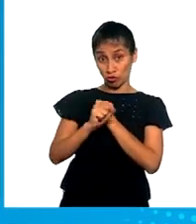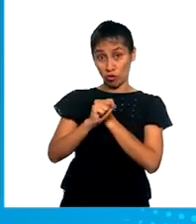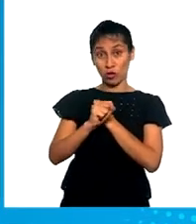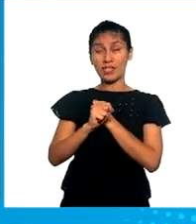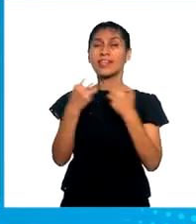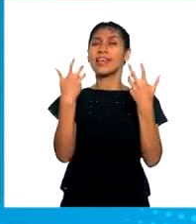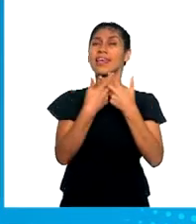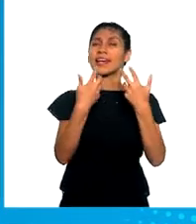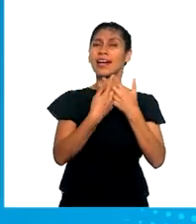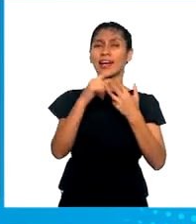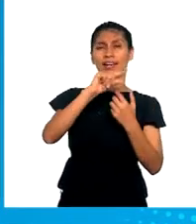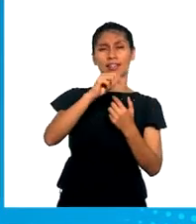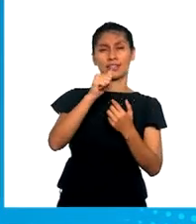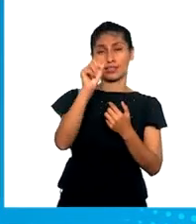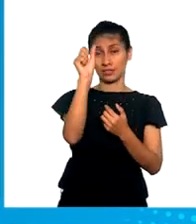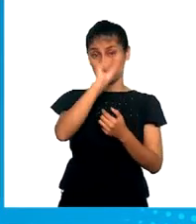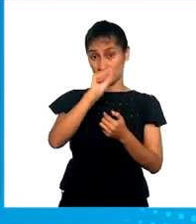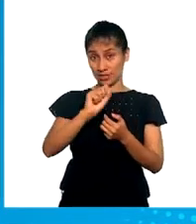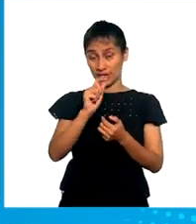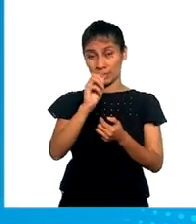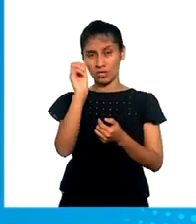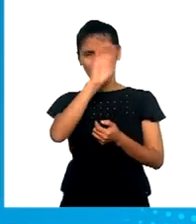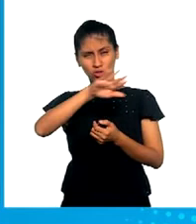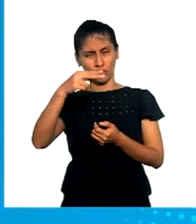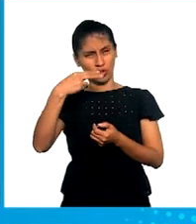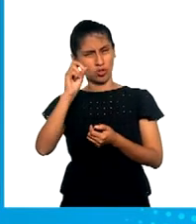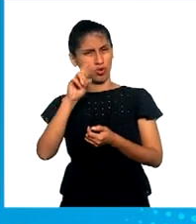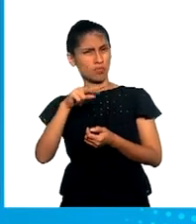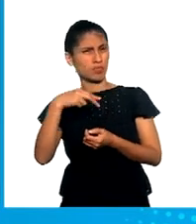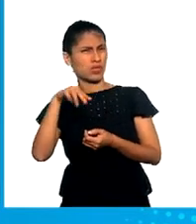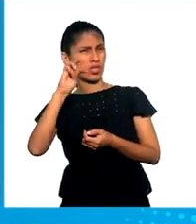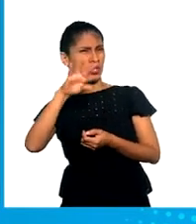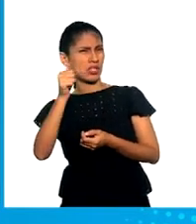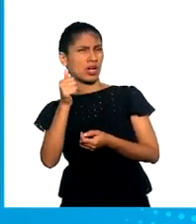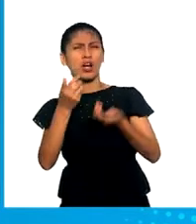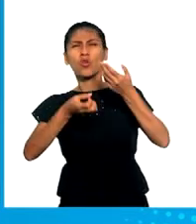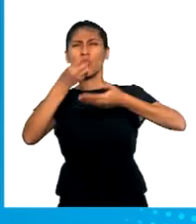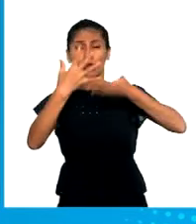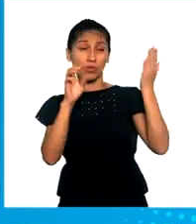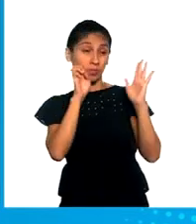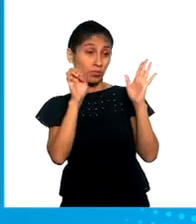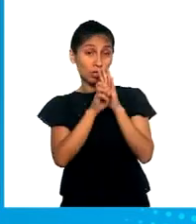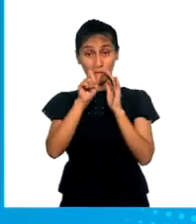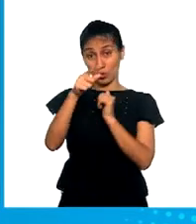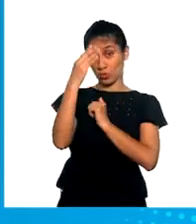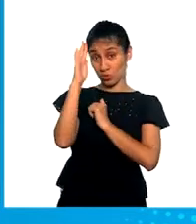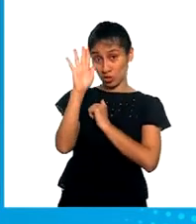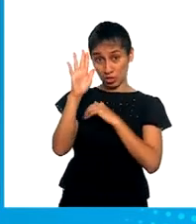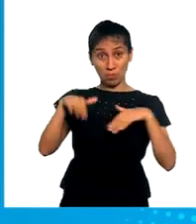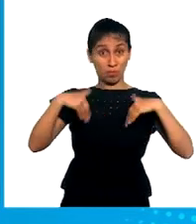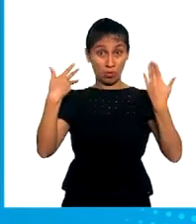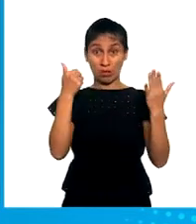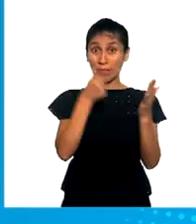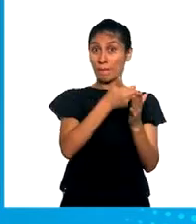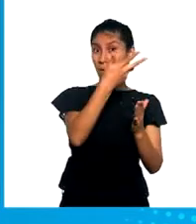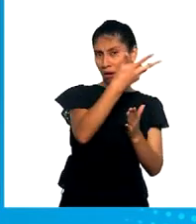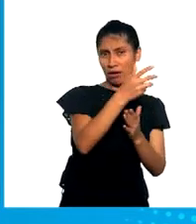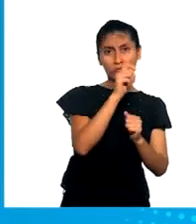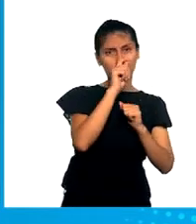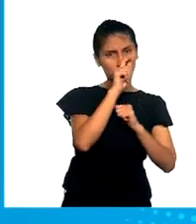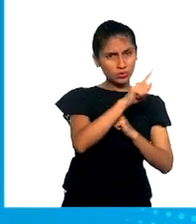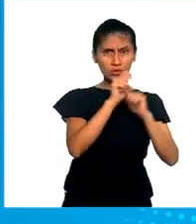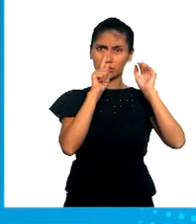gastos hormiga y los de nuestras familias vemos que por ejemplo en un día pueden gastar 16 soles en gaseosas